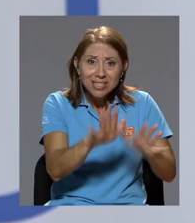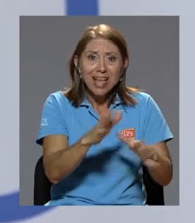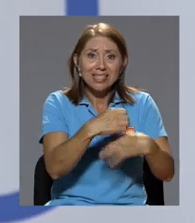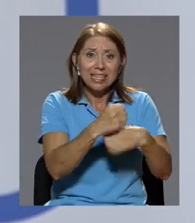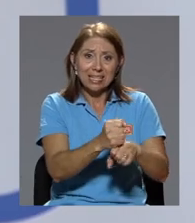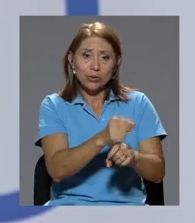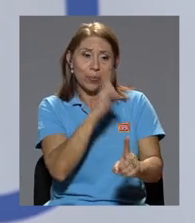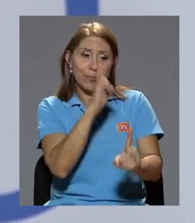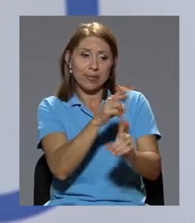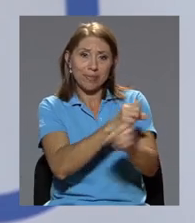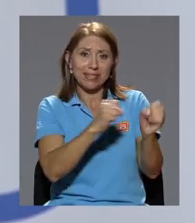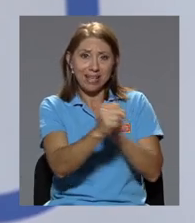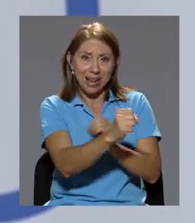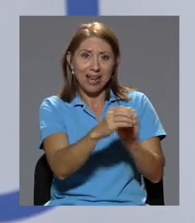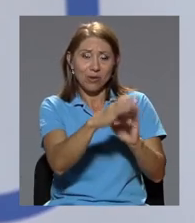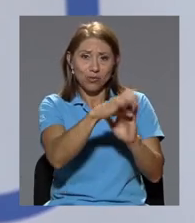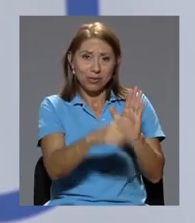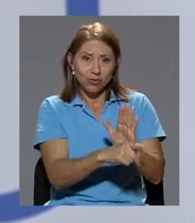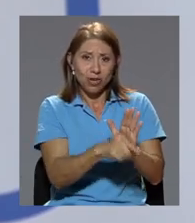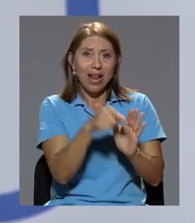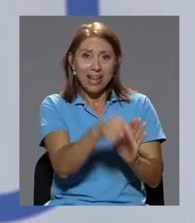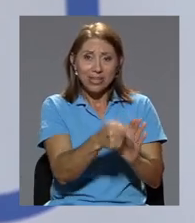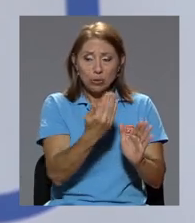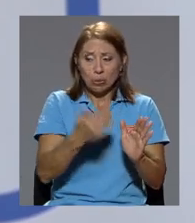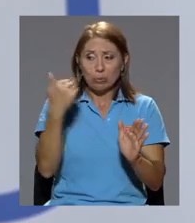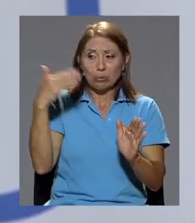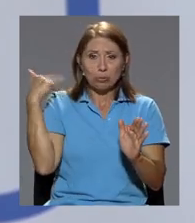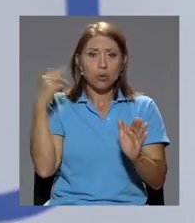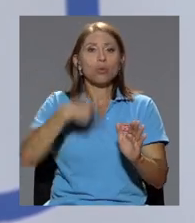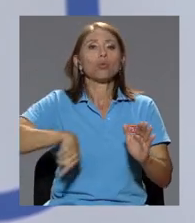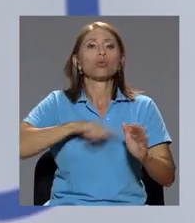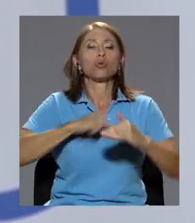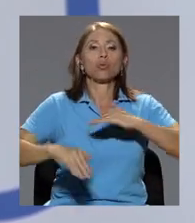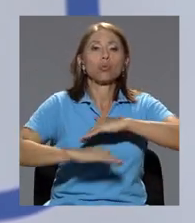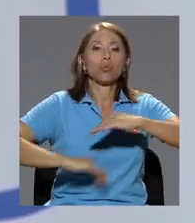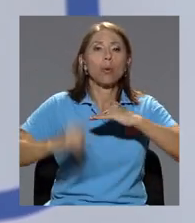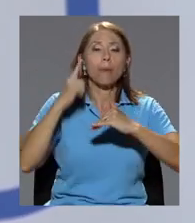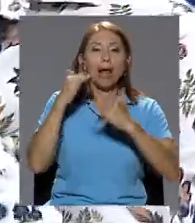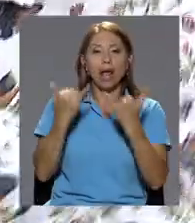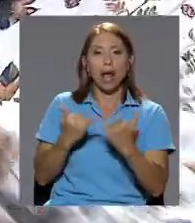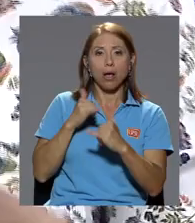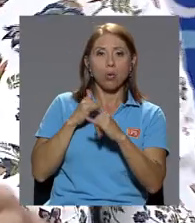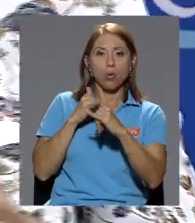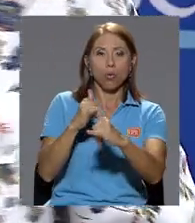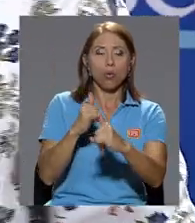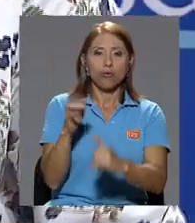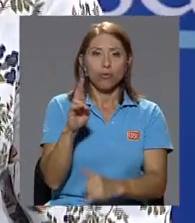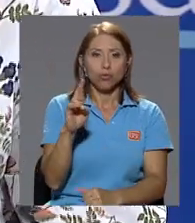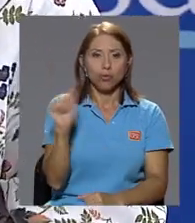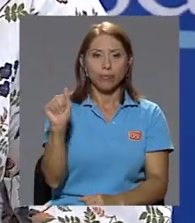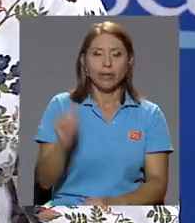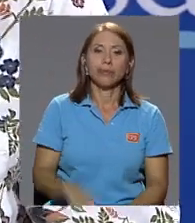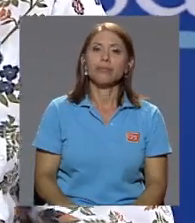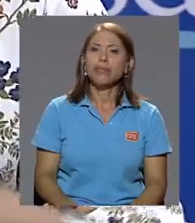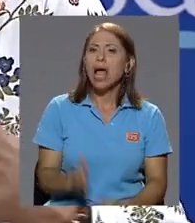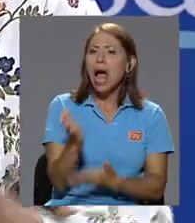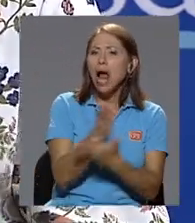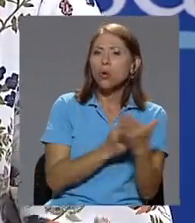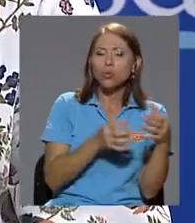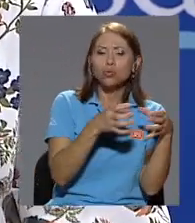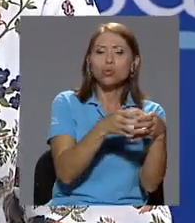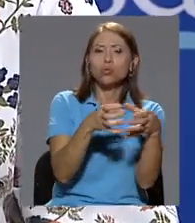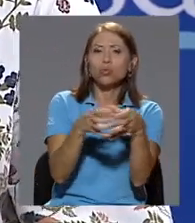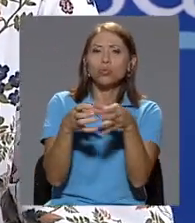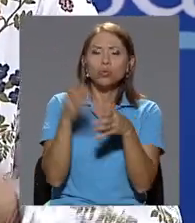la sala constitucional nosotros utilizamos eso como fundamento para presentar el actual recurso este interés de algunos sectores políticos y de